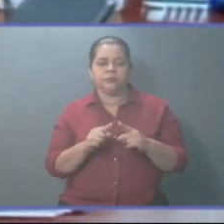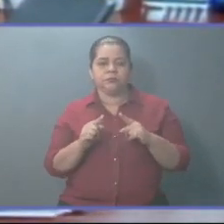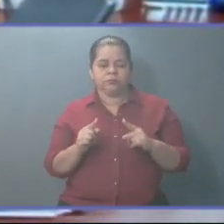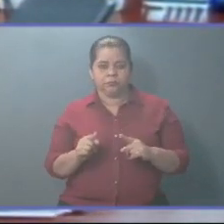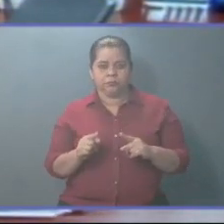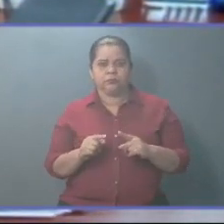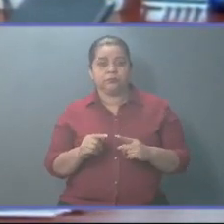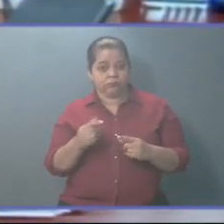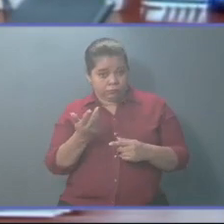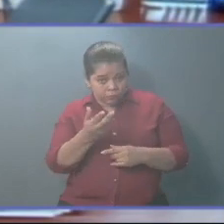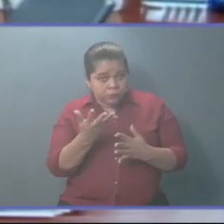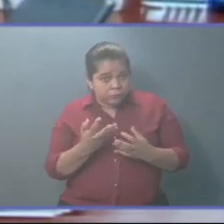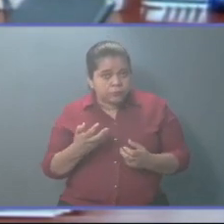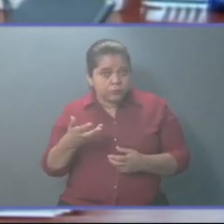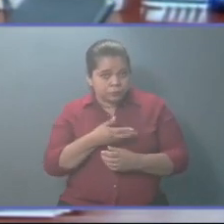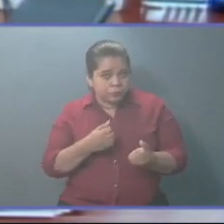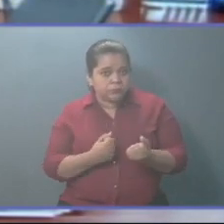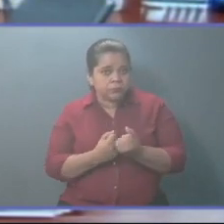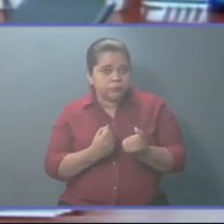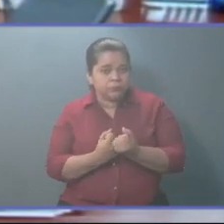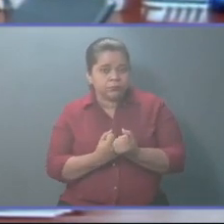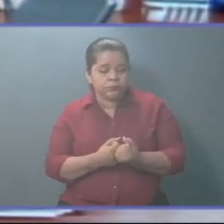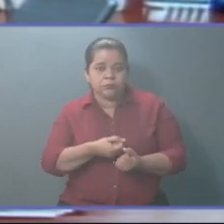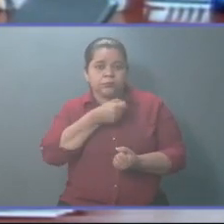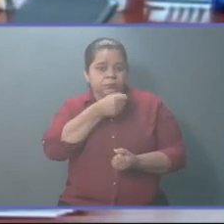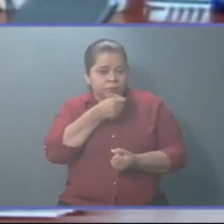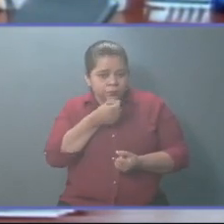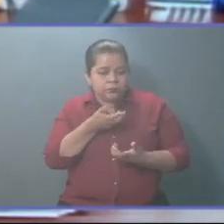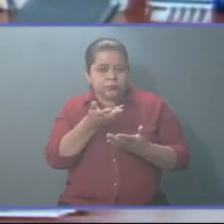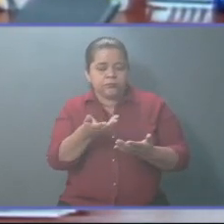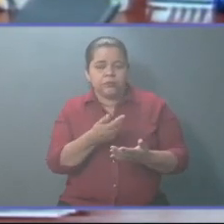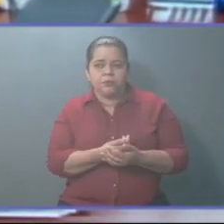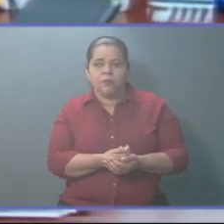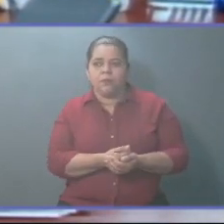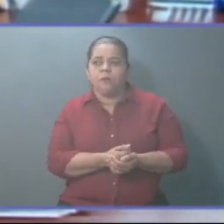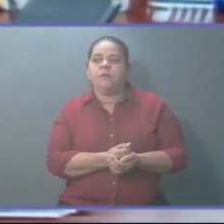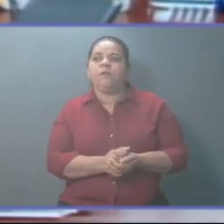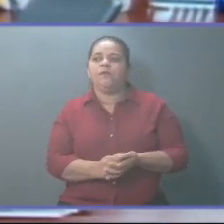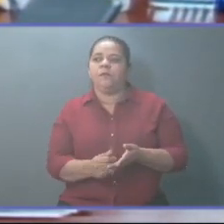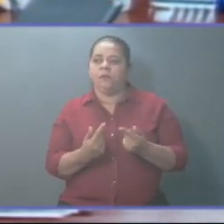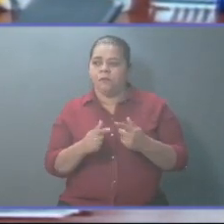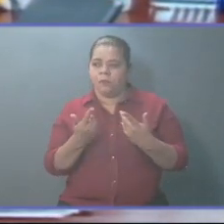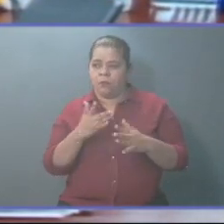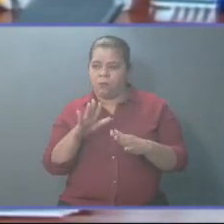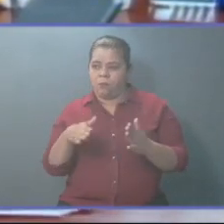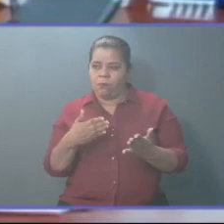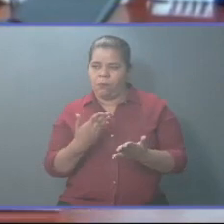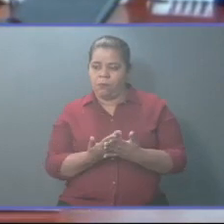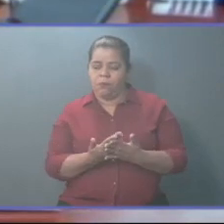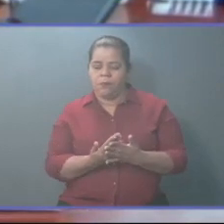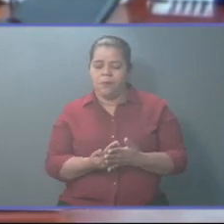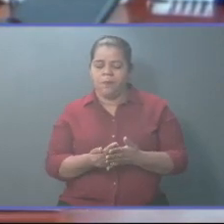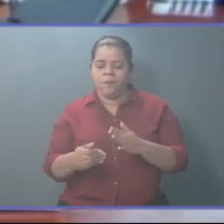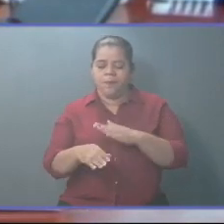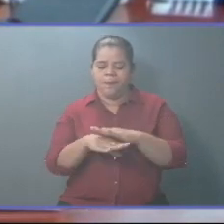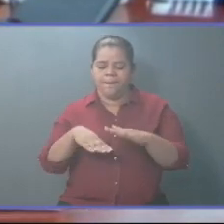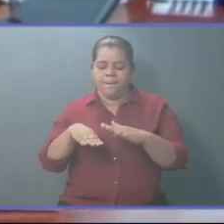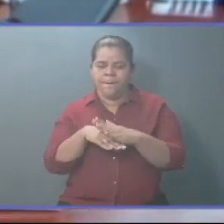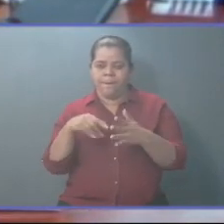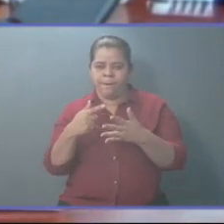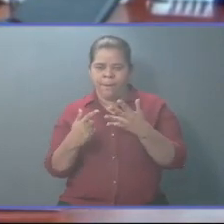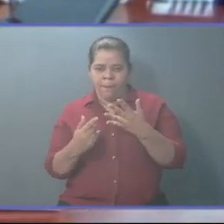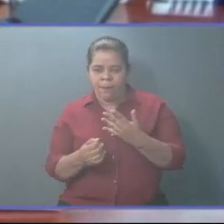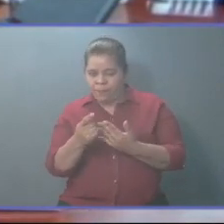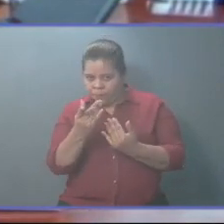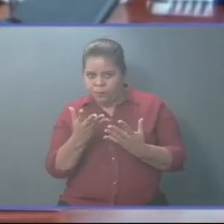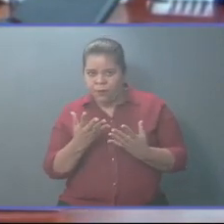lo que podamos colaborar para brindar información, para dar, situar estos marcos de actuación que ustedes